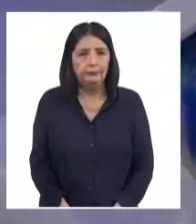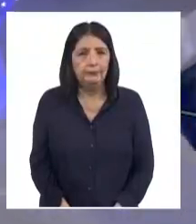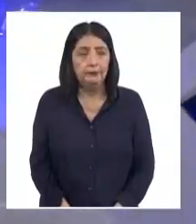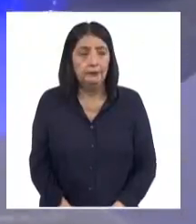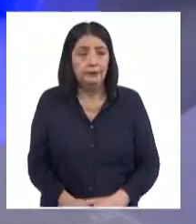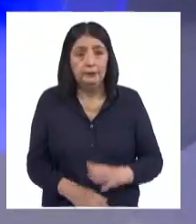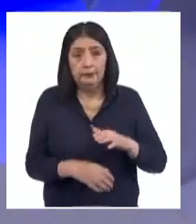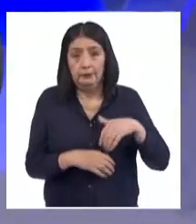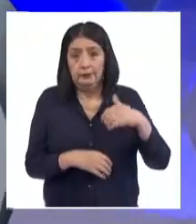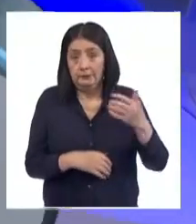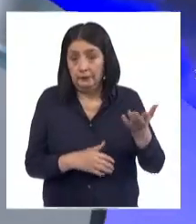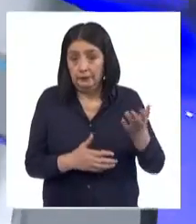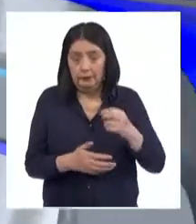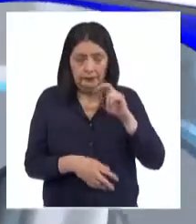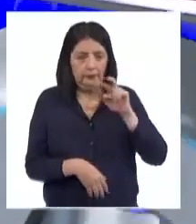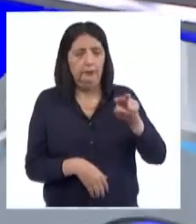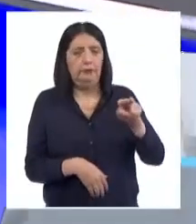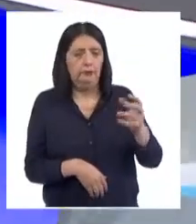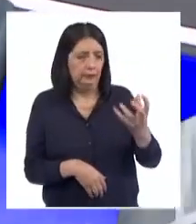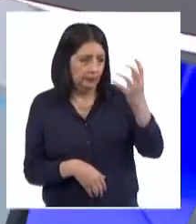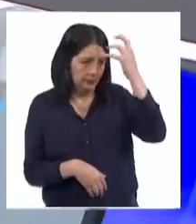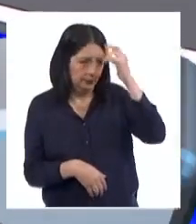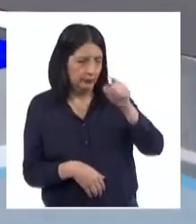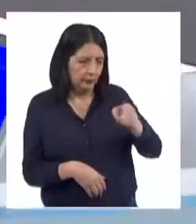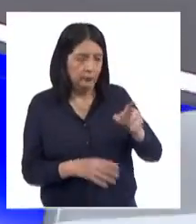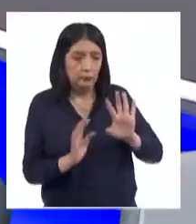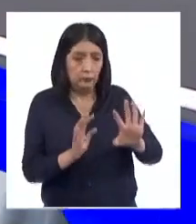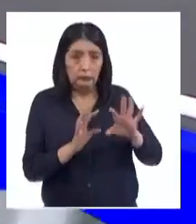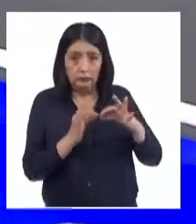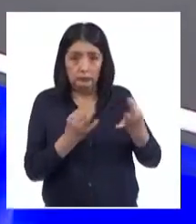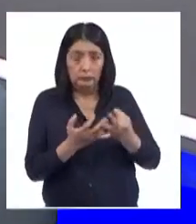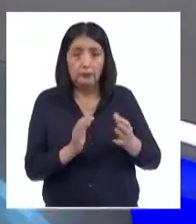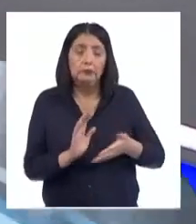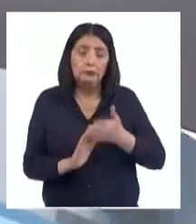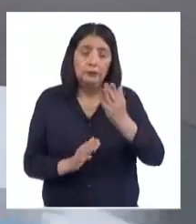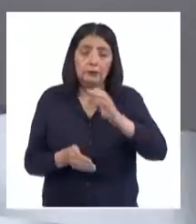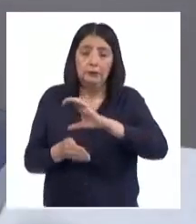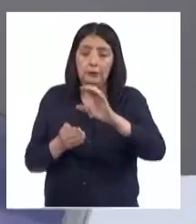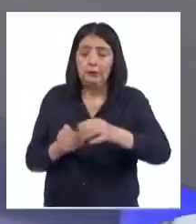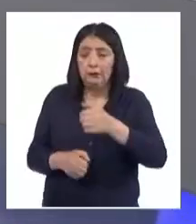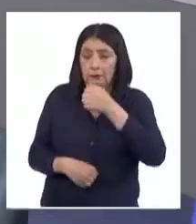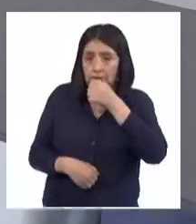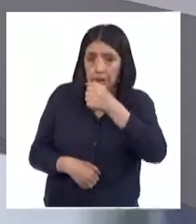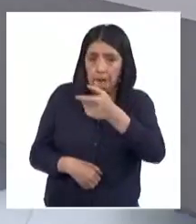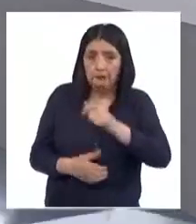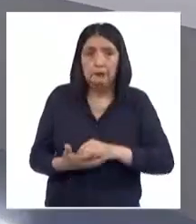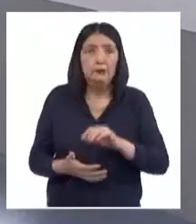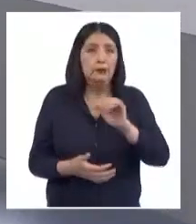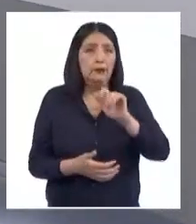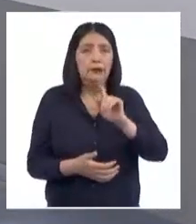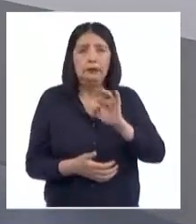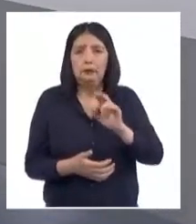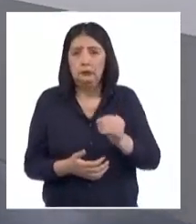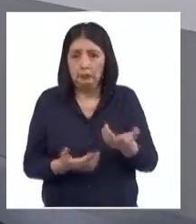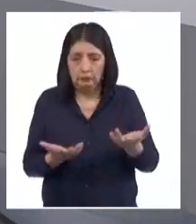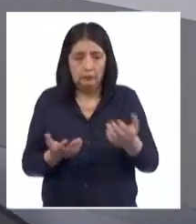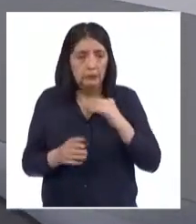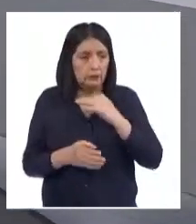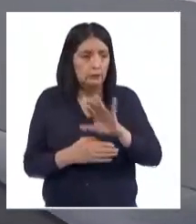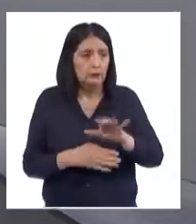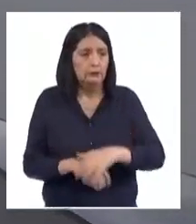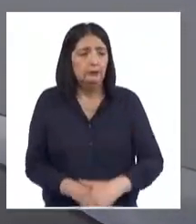¡Viva! Después de ver al candidato Pedro Castillo con su familia, nos vamos a enlazar hasta Cajamarca con Alindor Vázquez. Alindor, buenas tardes.